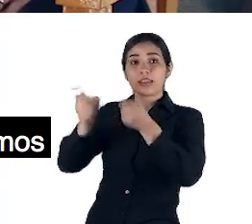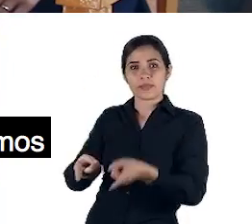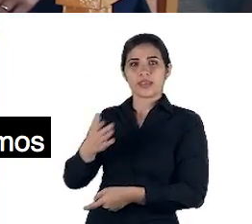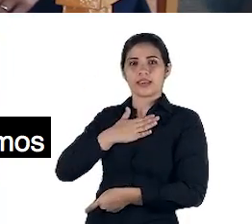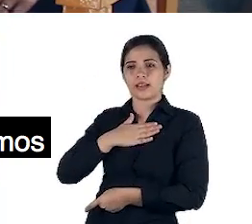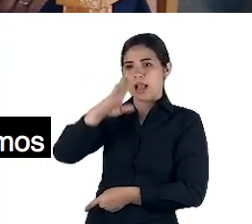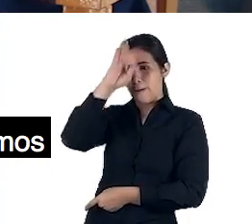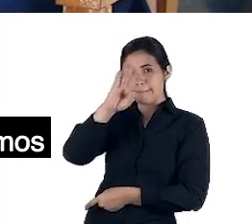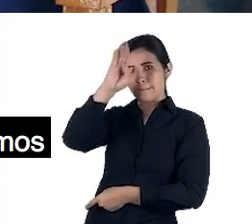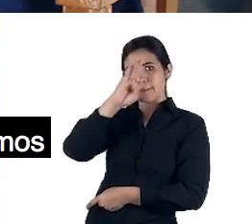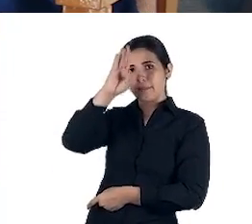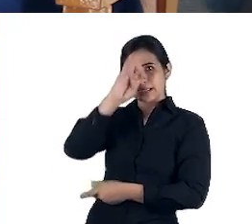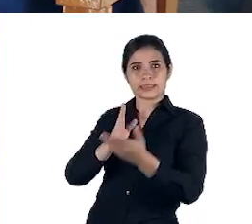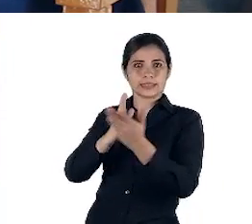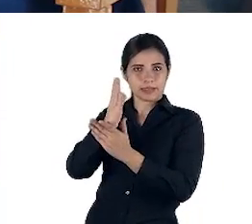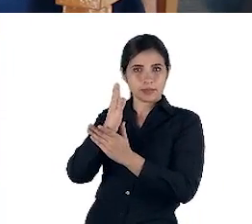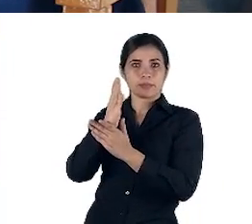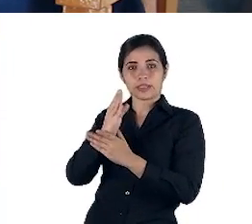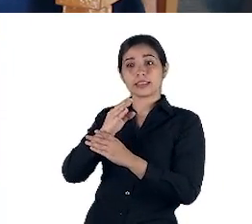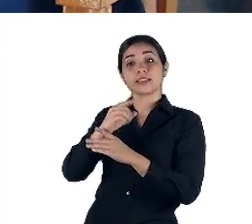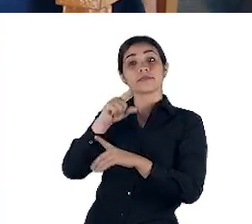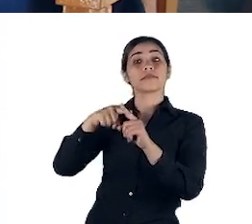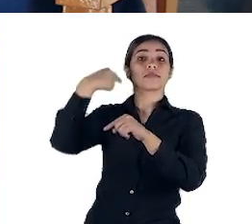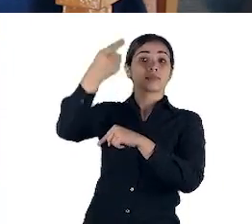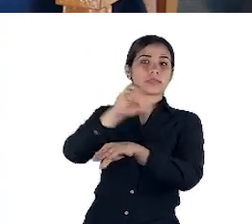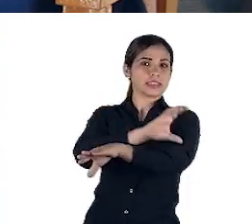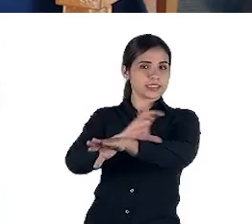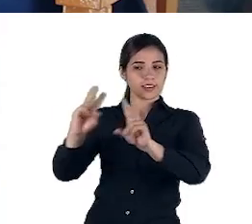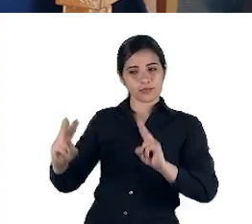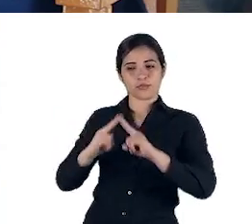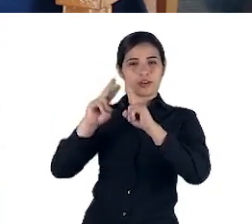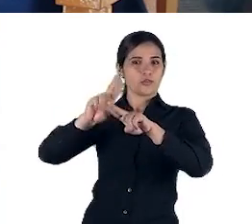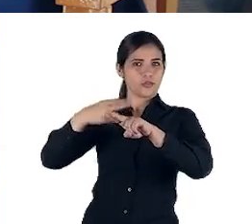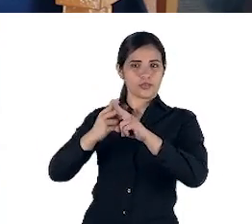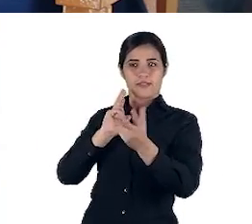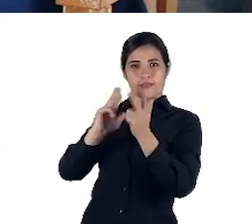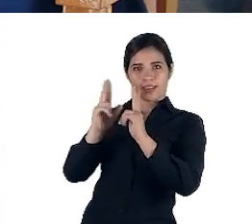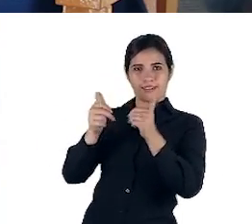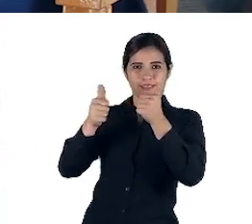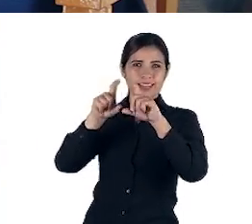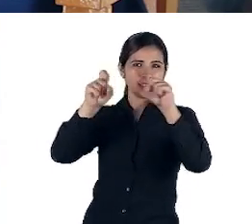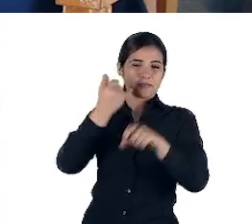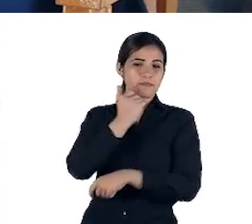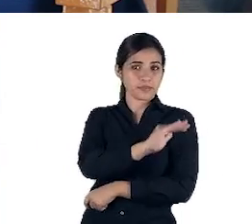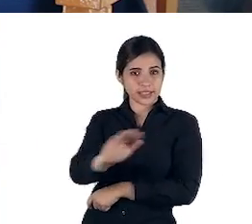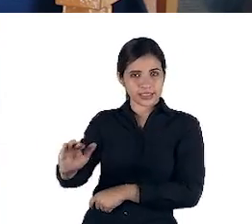Antonia, vamos a encontrarnos oportunamente y vamos a seguir hablando de otros temas que tengan que ver con nuestros chicos. Bueno, muchas gracias y